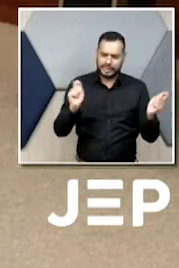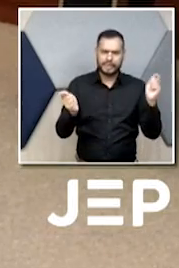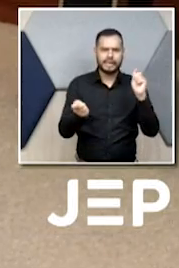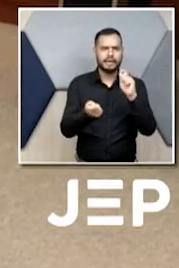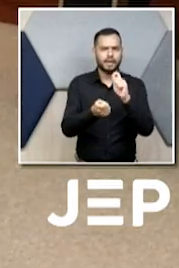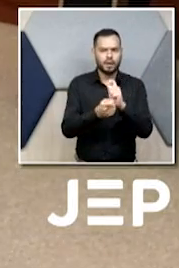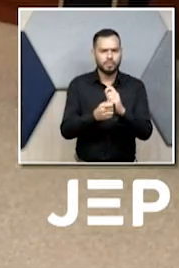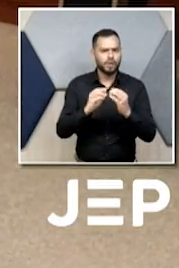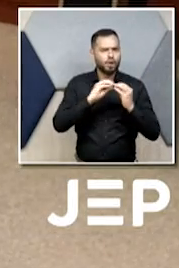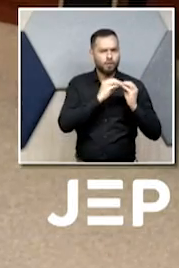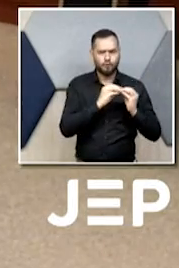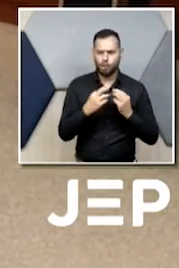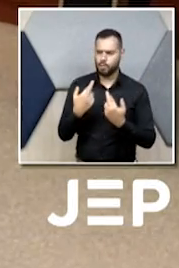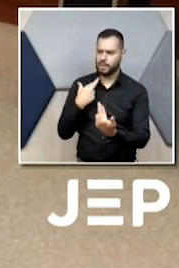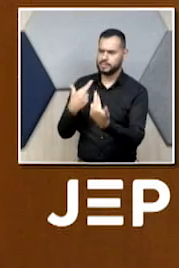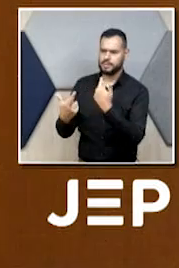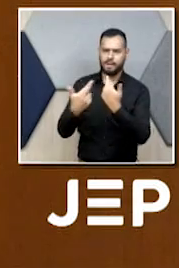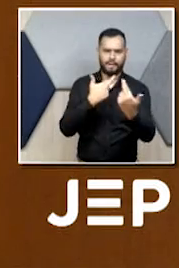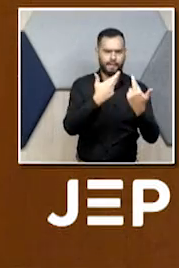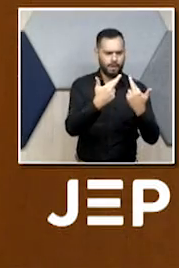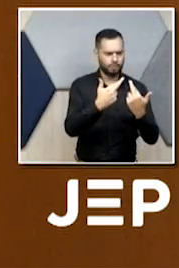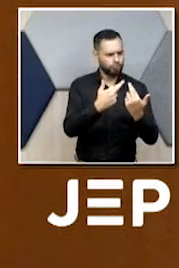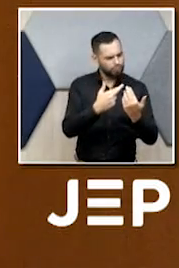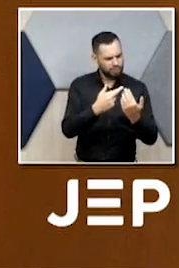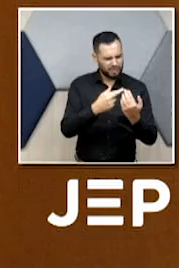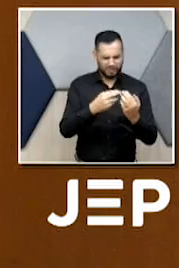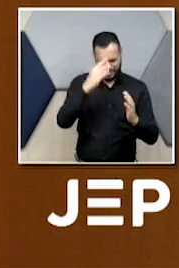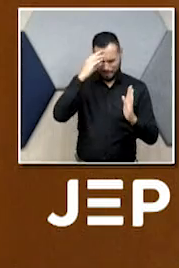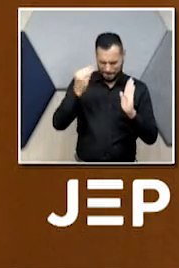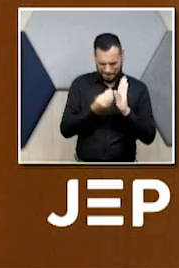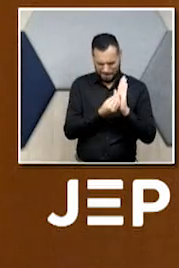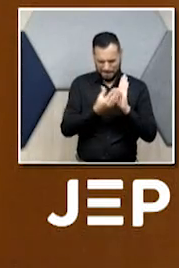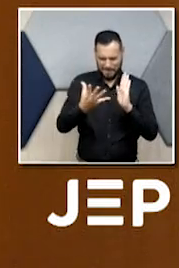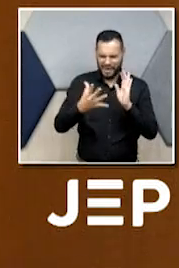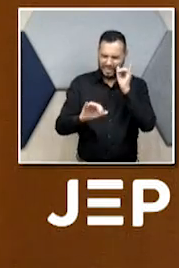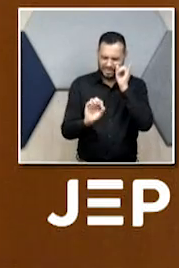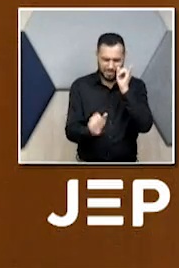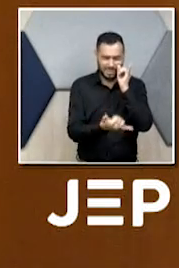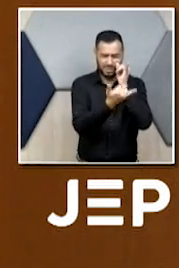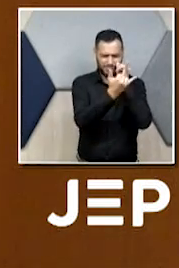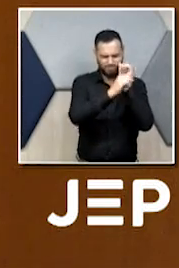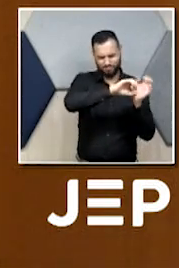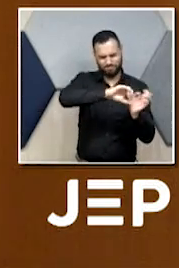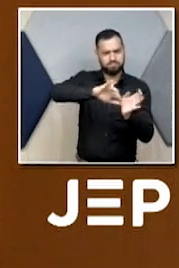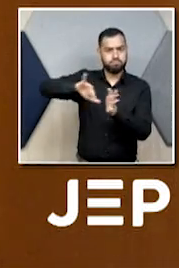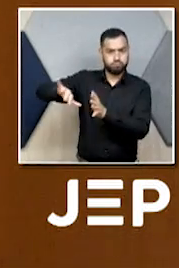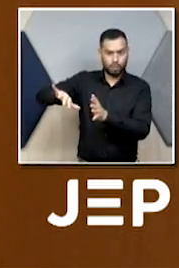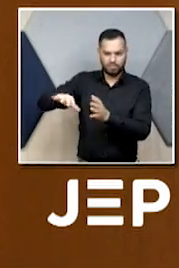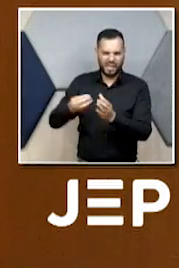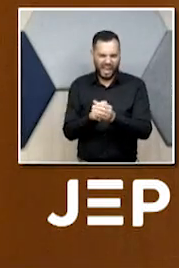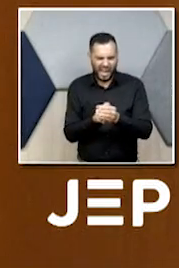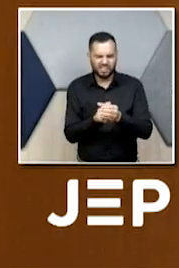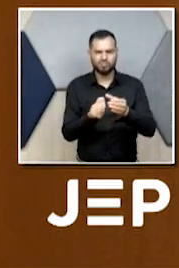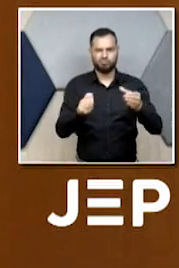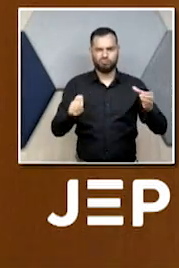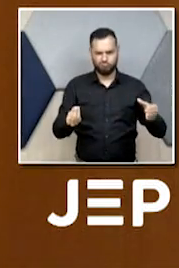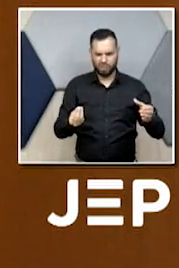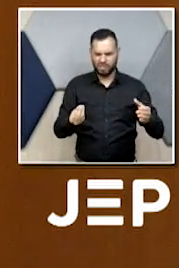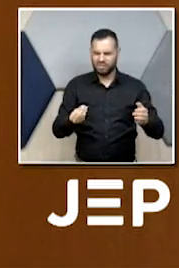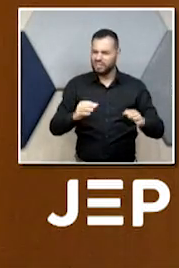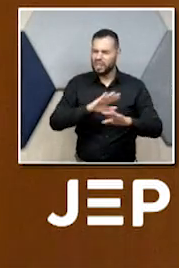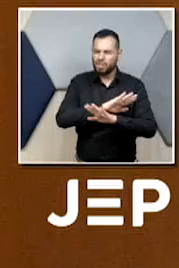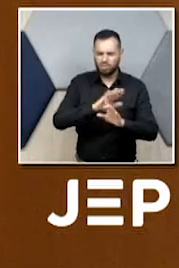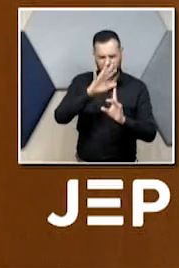relacionamiento, de superar los paradigmas epistemológicos, excluyentes, de romper los estereotipos que